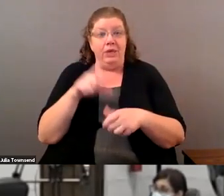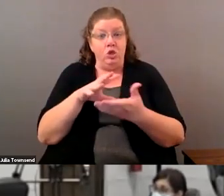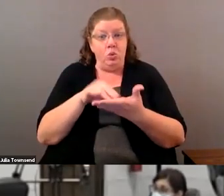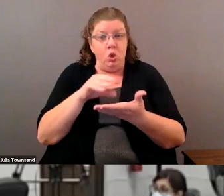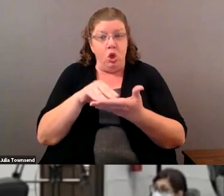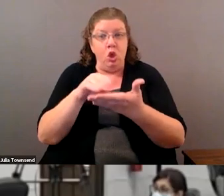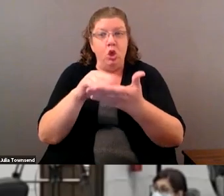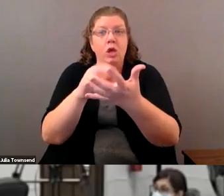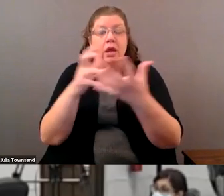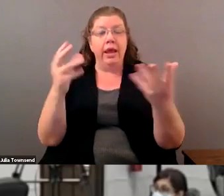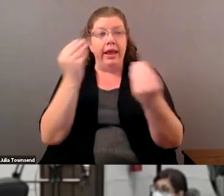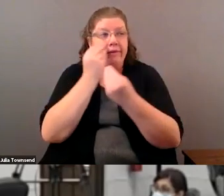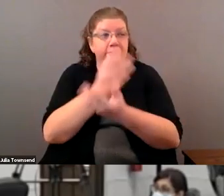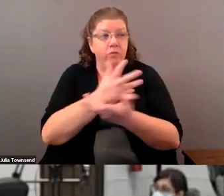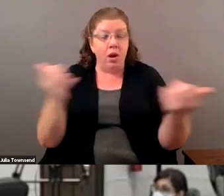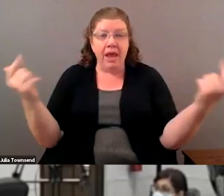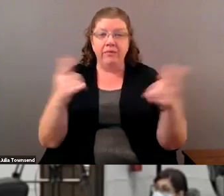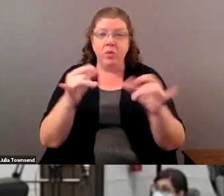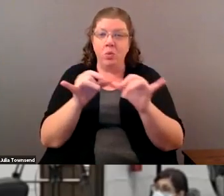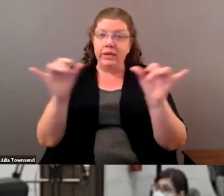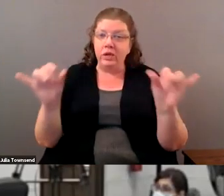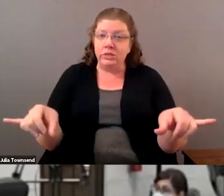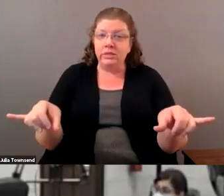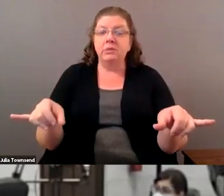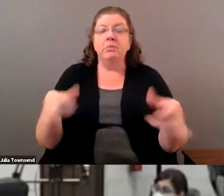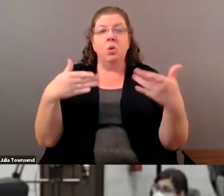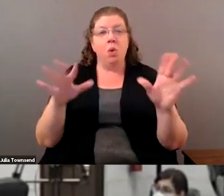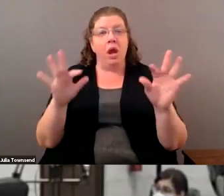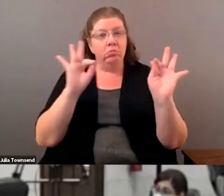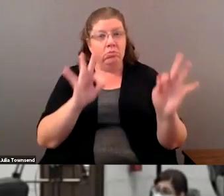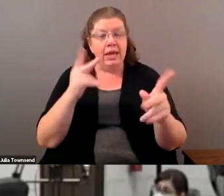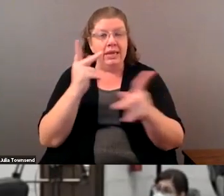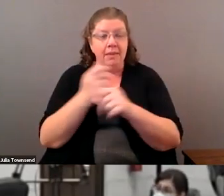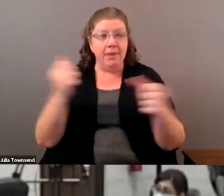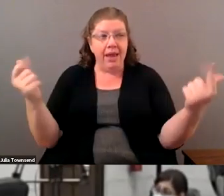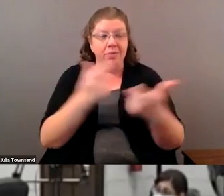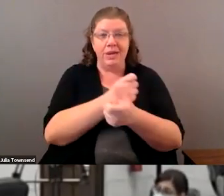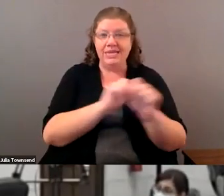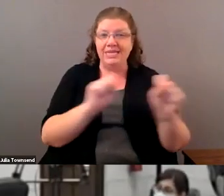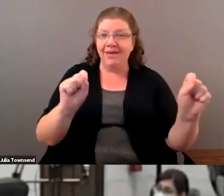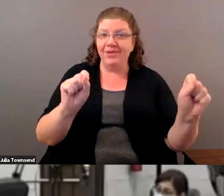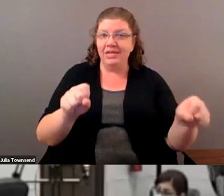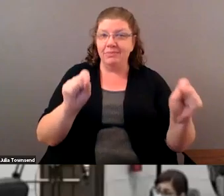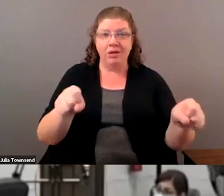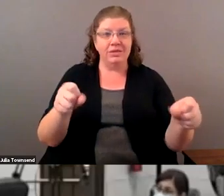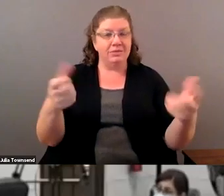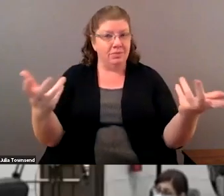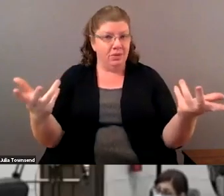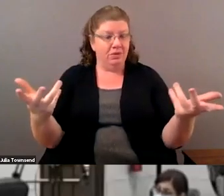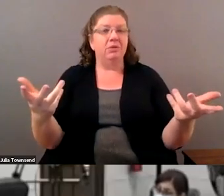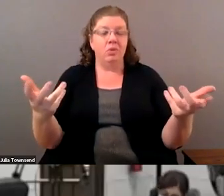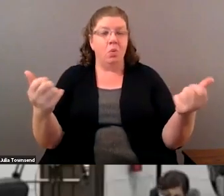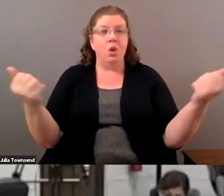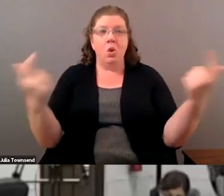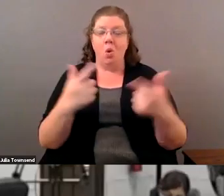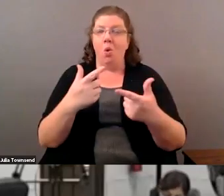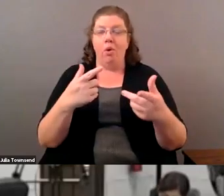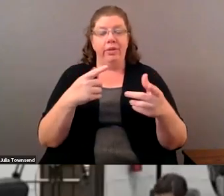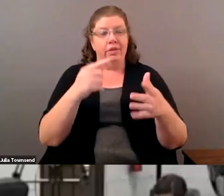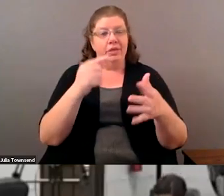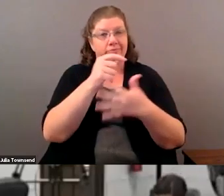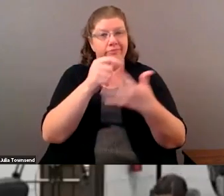pandemia no hubiésemos podido haber tomado el tiempo que necesitábamos para aprender todo lo que tuvimos que